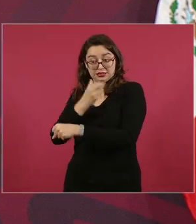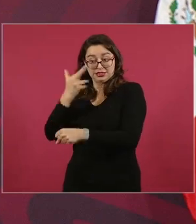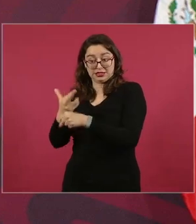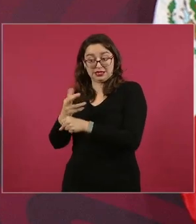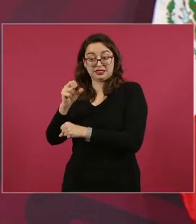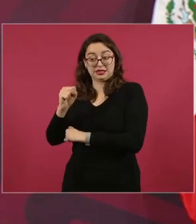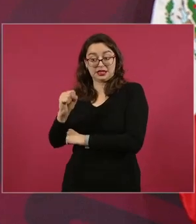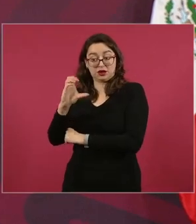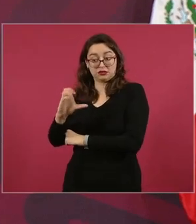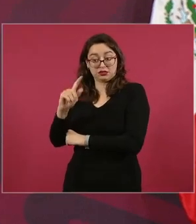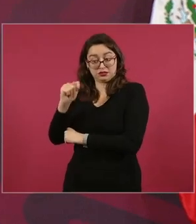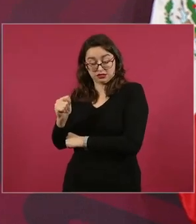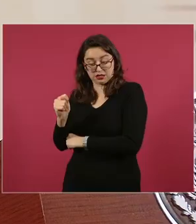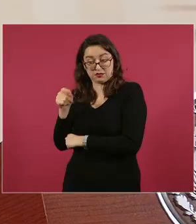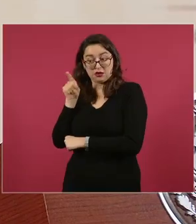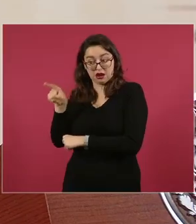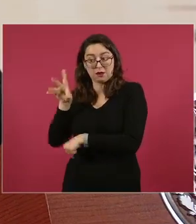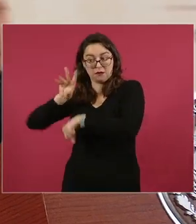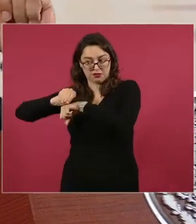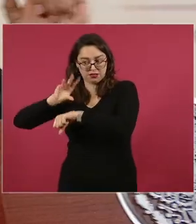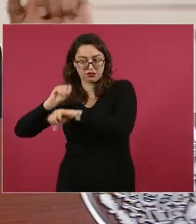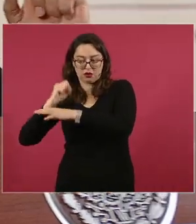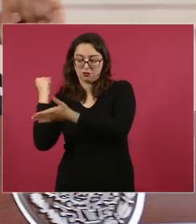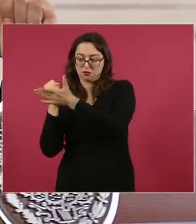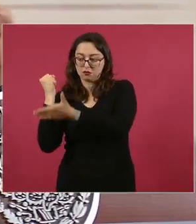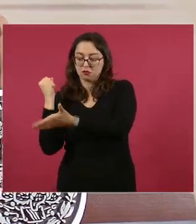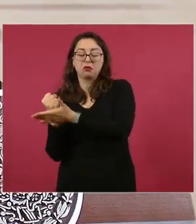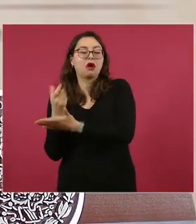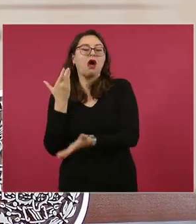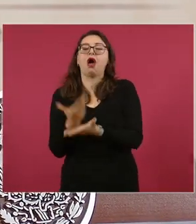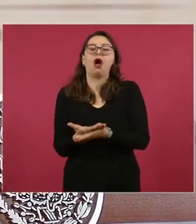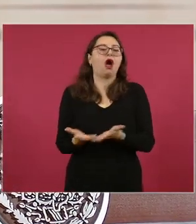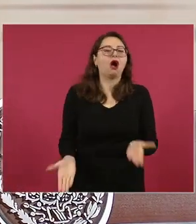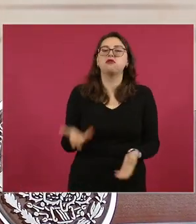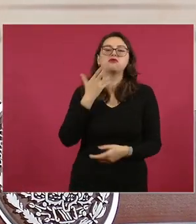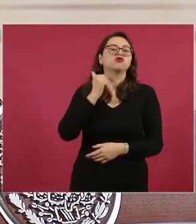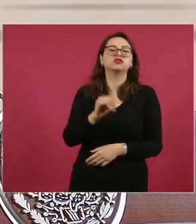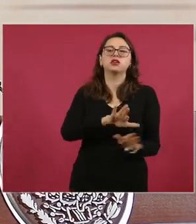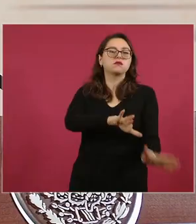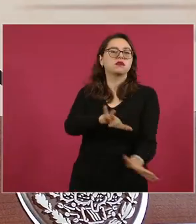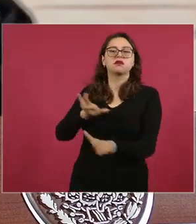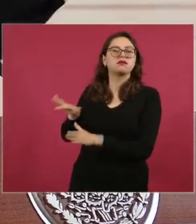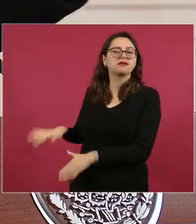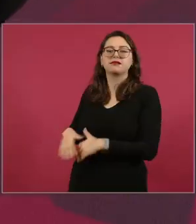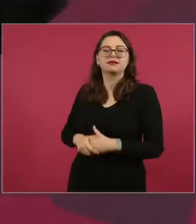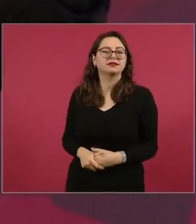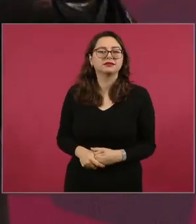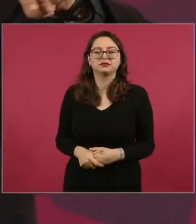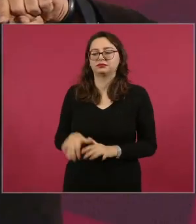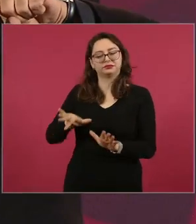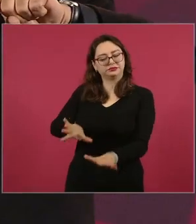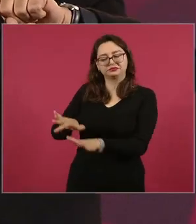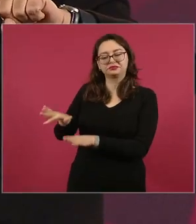no. Ahora sí, la Secretaría de Comunicaciones quiere poner un sistema